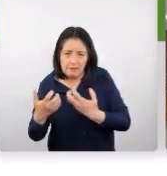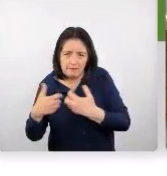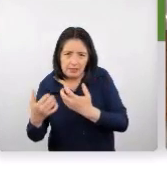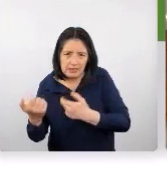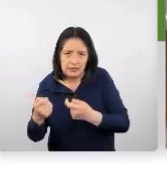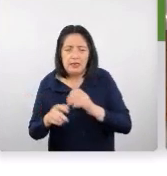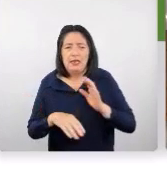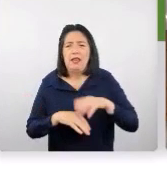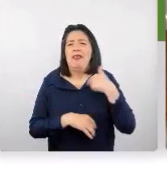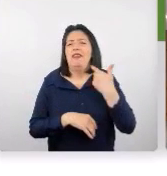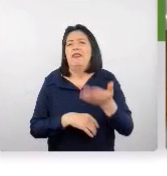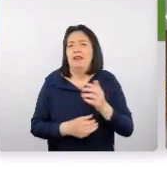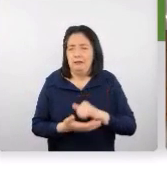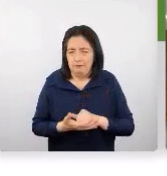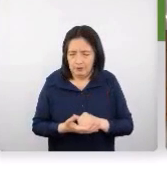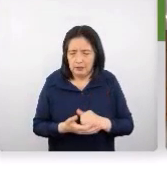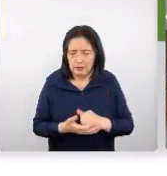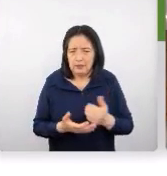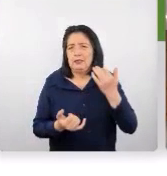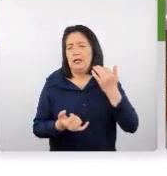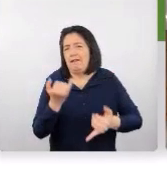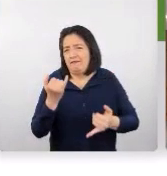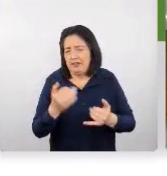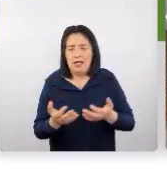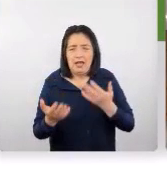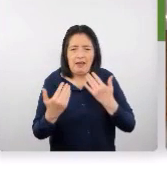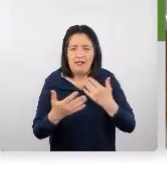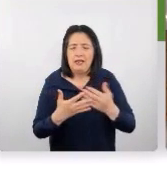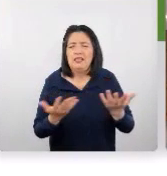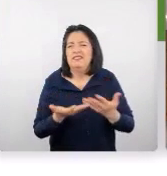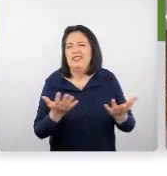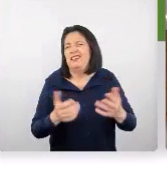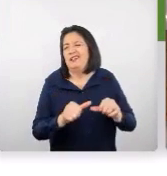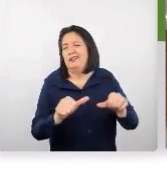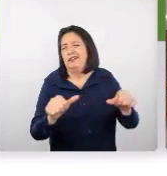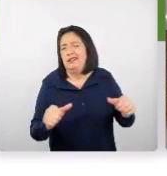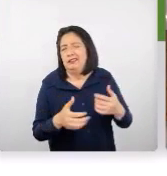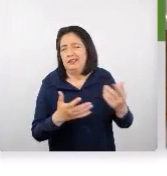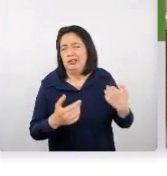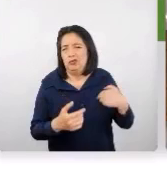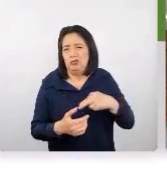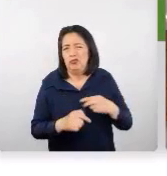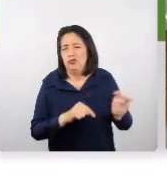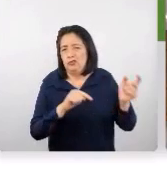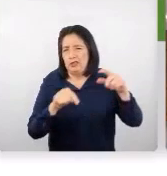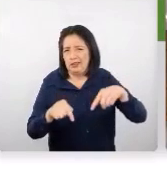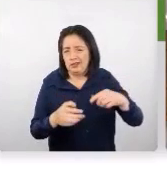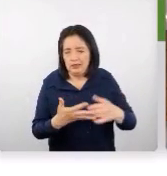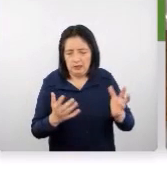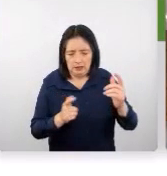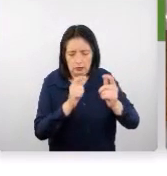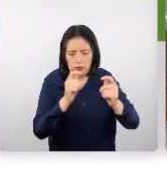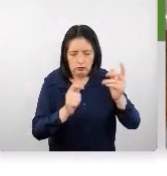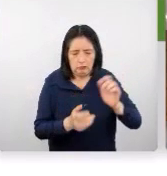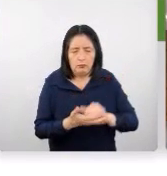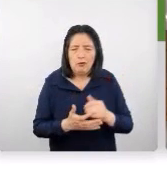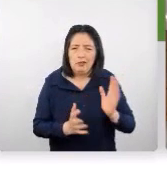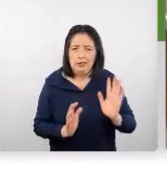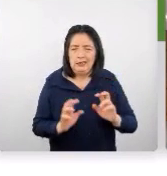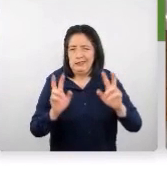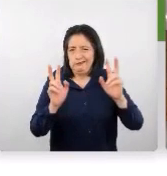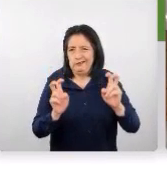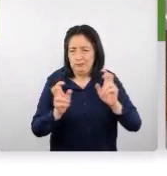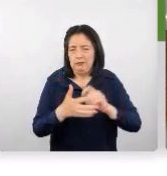terminar hablando de lo que es el marco sectorial, que es lo que nos convoca a nosotros el día de hoy sobre lo que es el tema